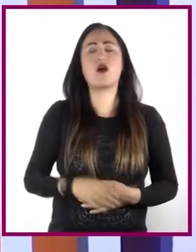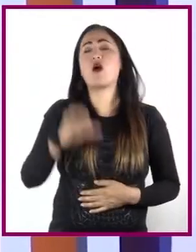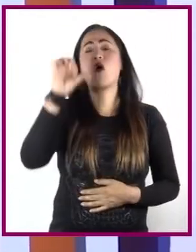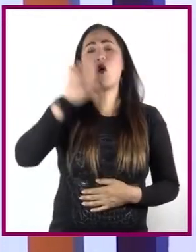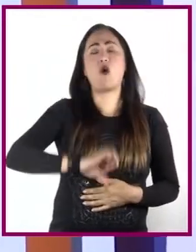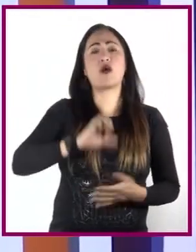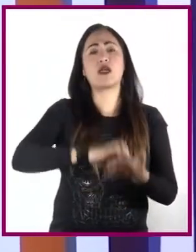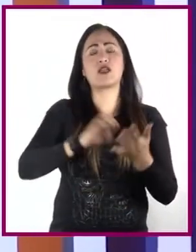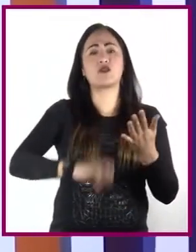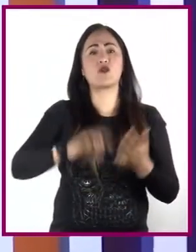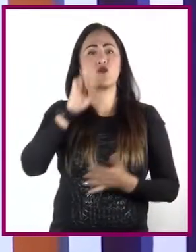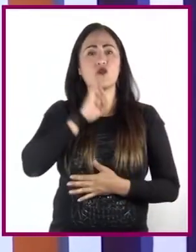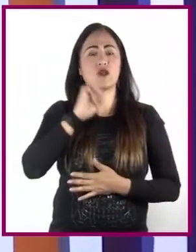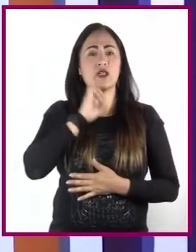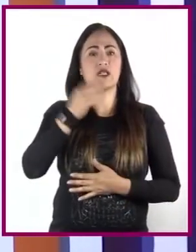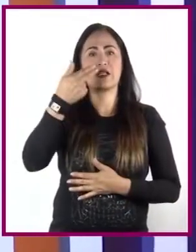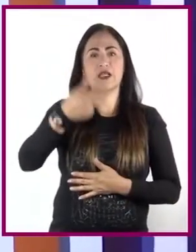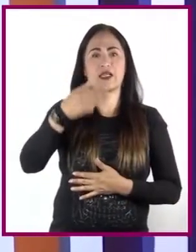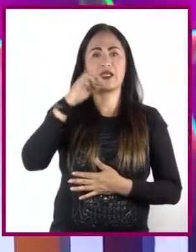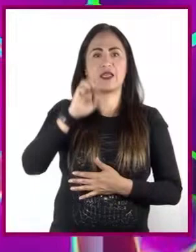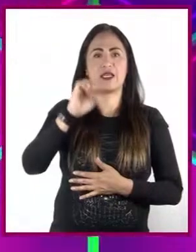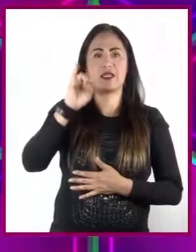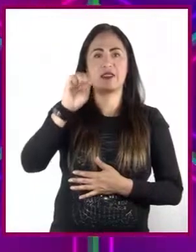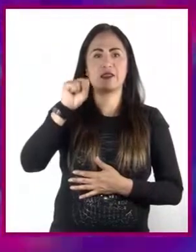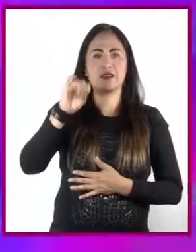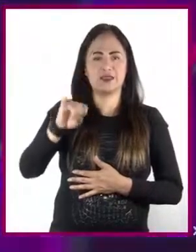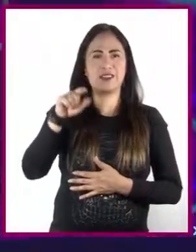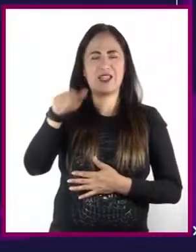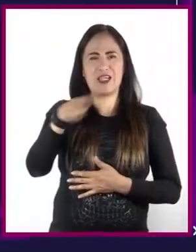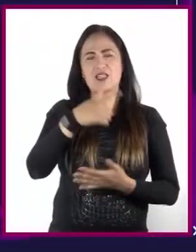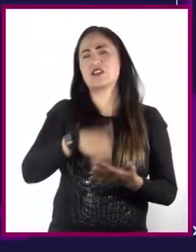que envía Heisy de la ciudad de Zapopan, en Jalisco.